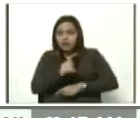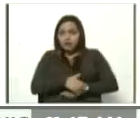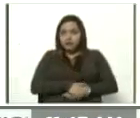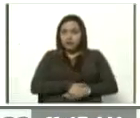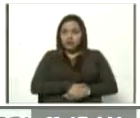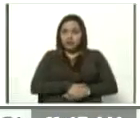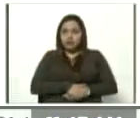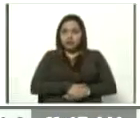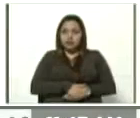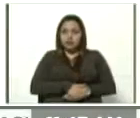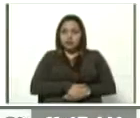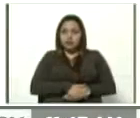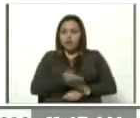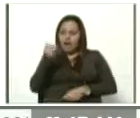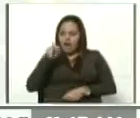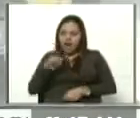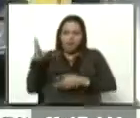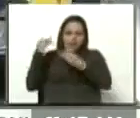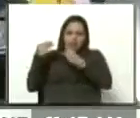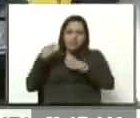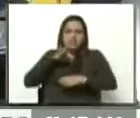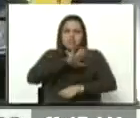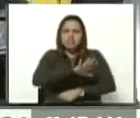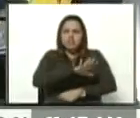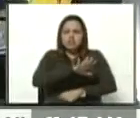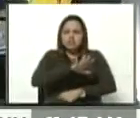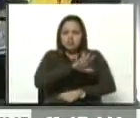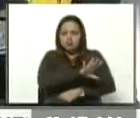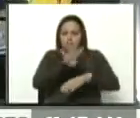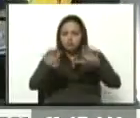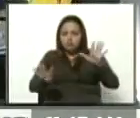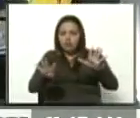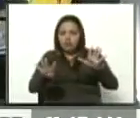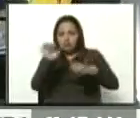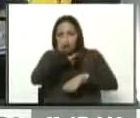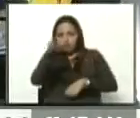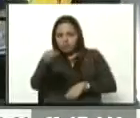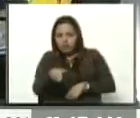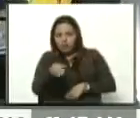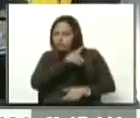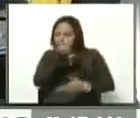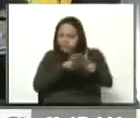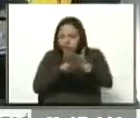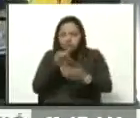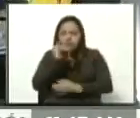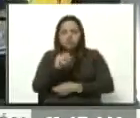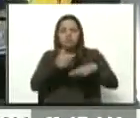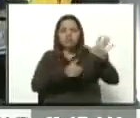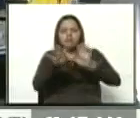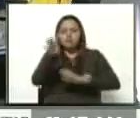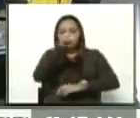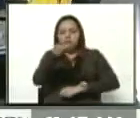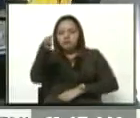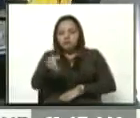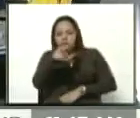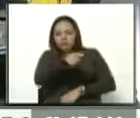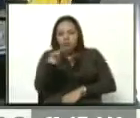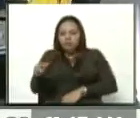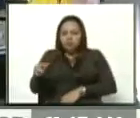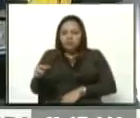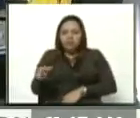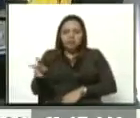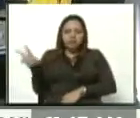dijiste, Michelle, hay esperanza. El 59% más el 50%, es decir, el 64% de nuestra población, del